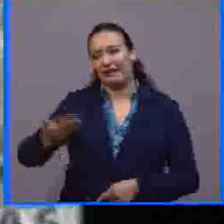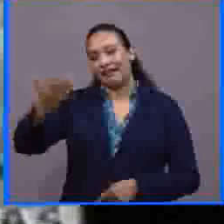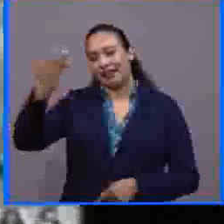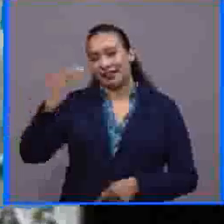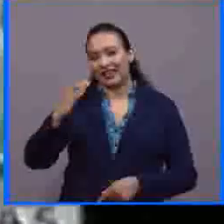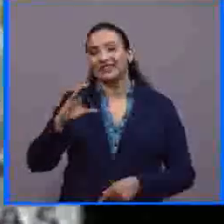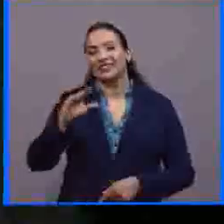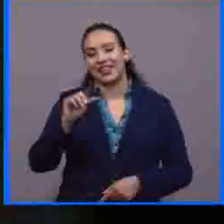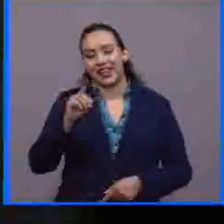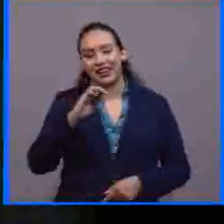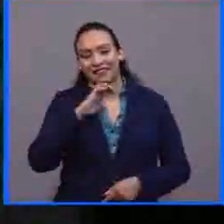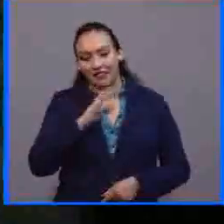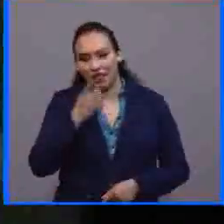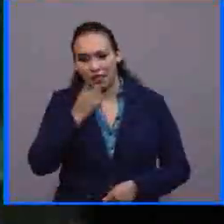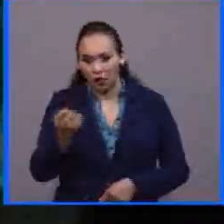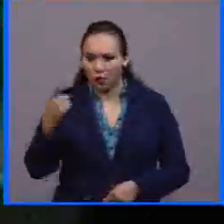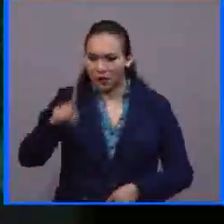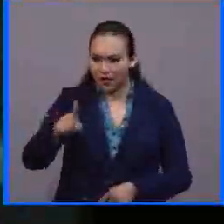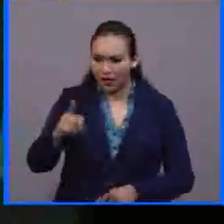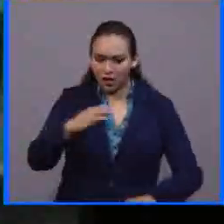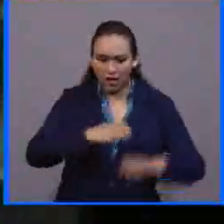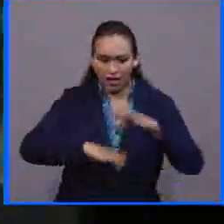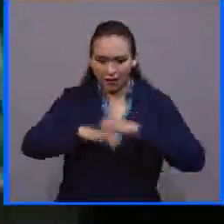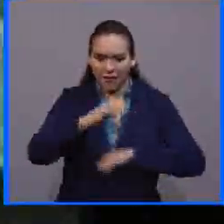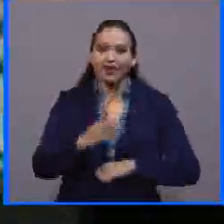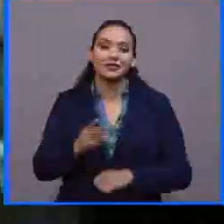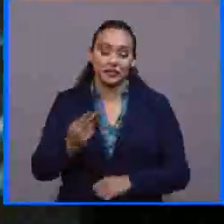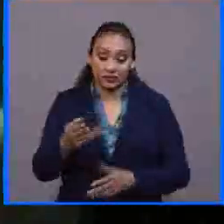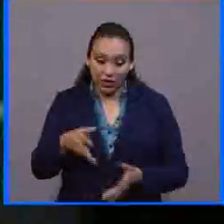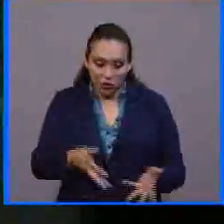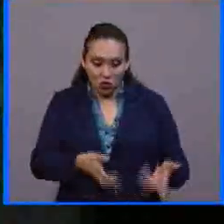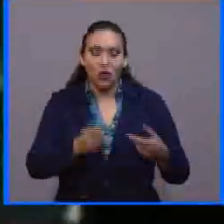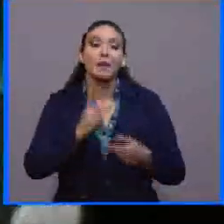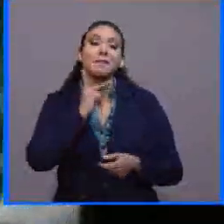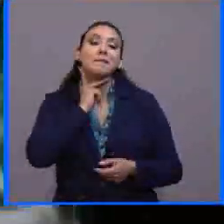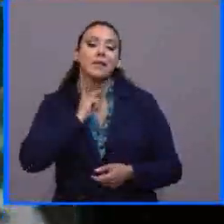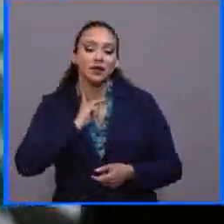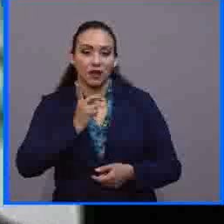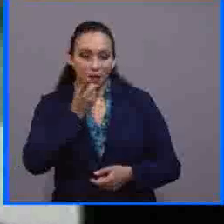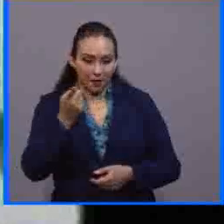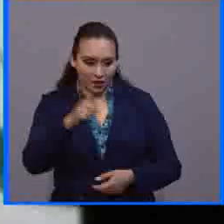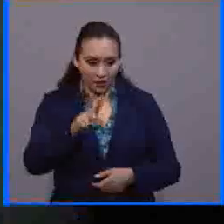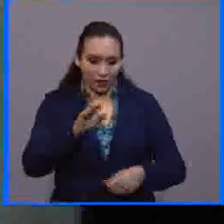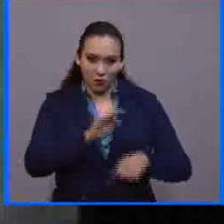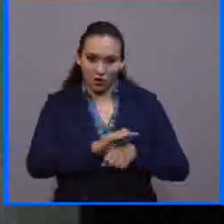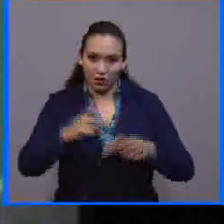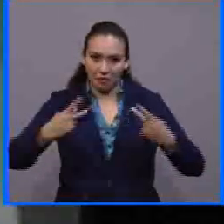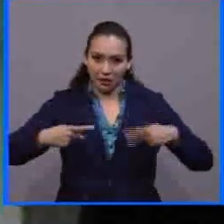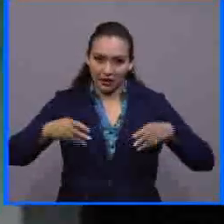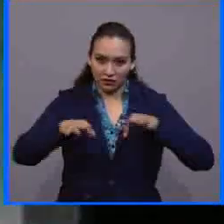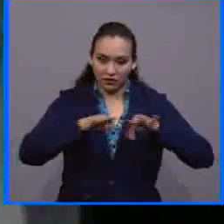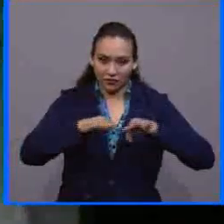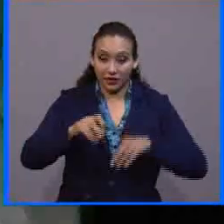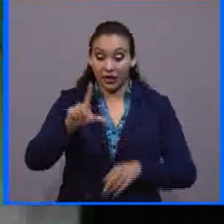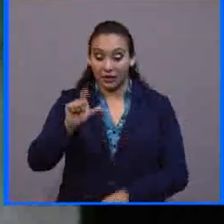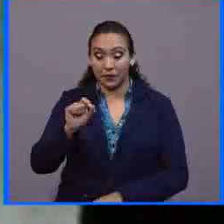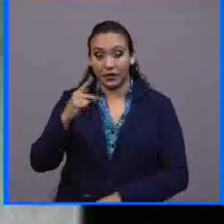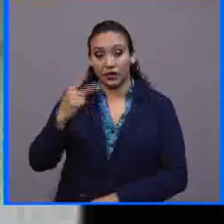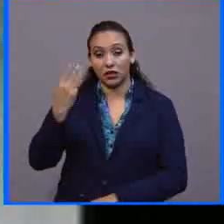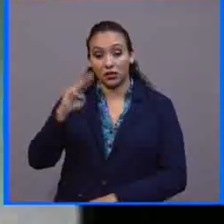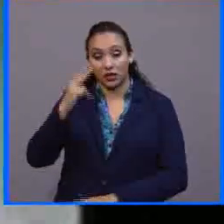por la negativa de las empresas petroleras a cumplir con las exigencias laborales de sus trabajadores. El 28 de mayo